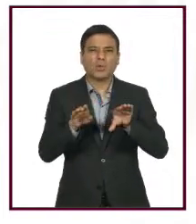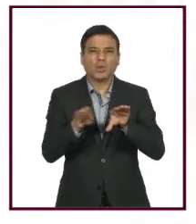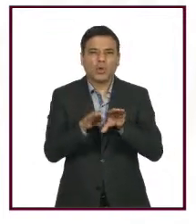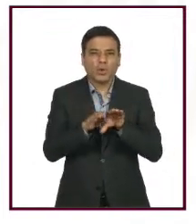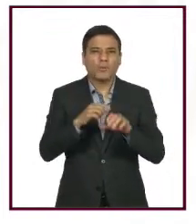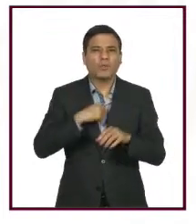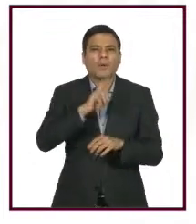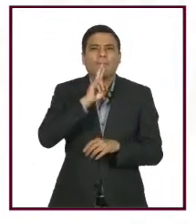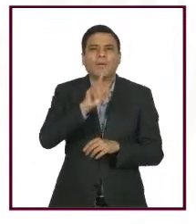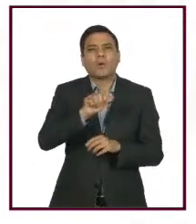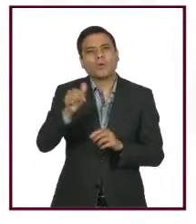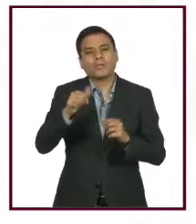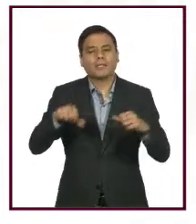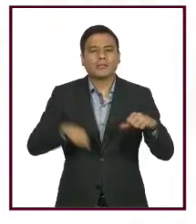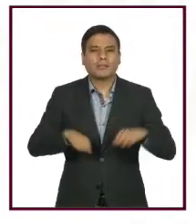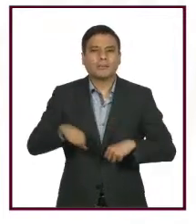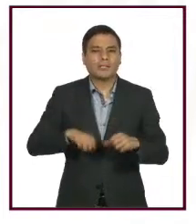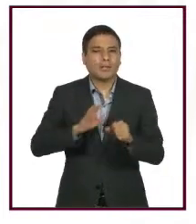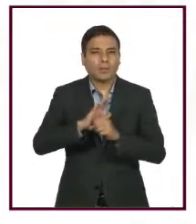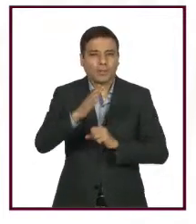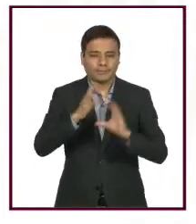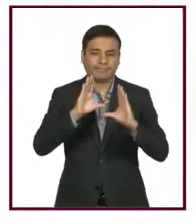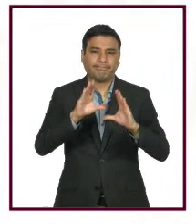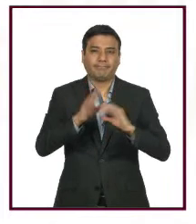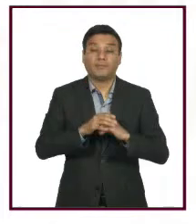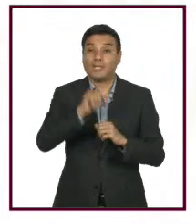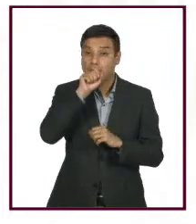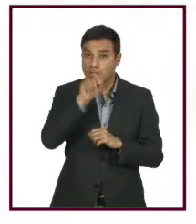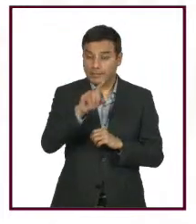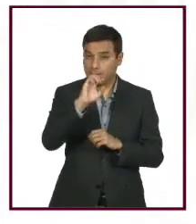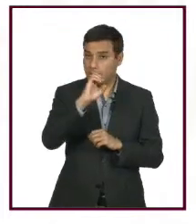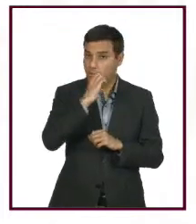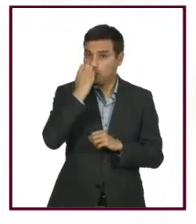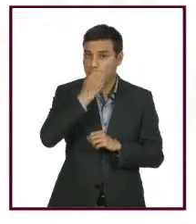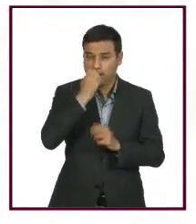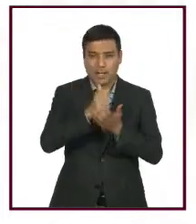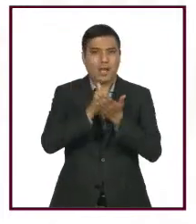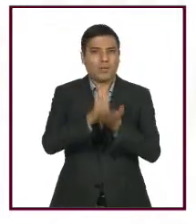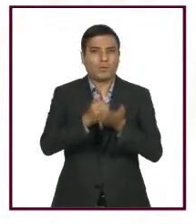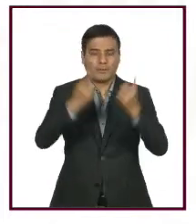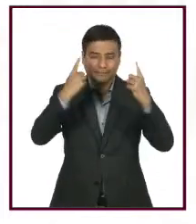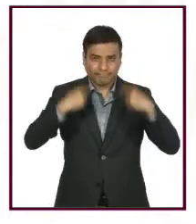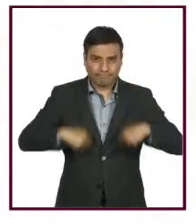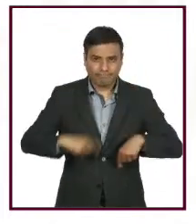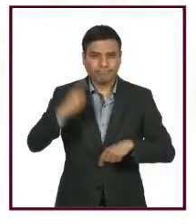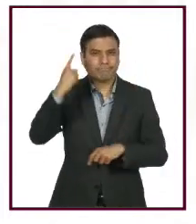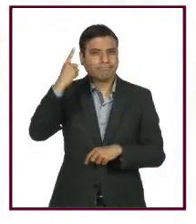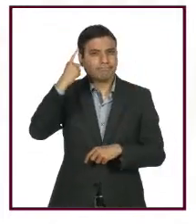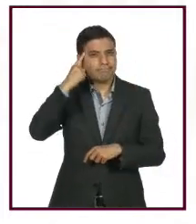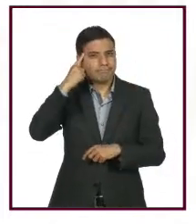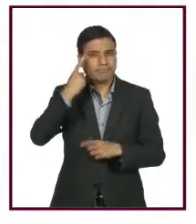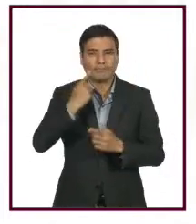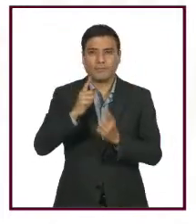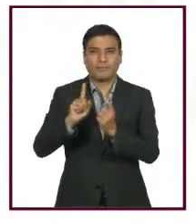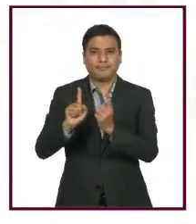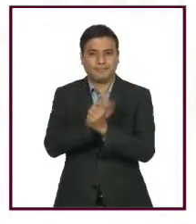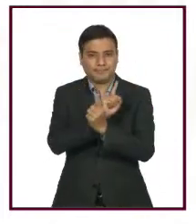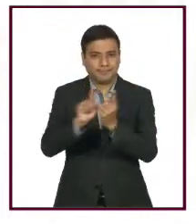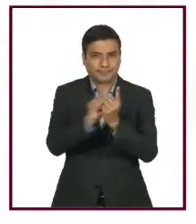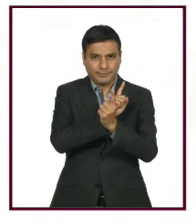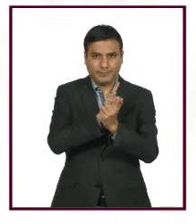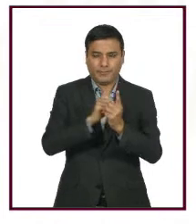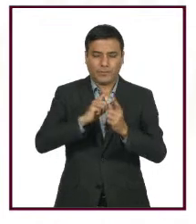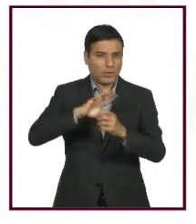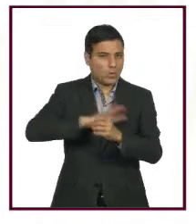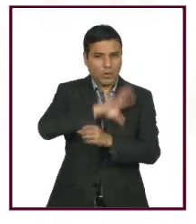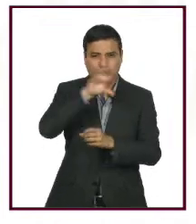actividades. La escuela también contribuye al desarrollo integral del individuo, el desarrollo cognitivo, el desarrollo social y el desarrollo